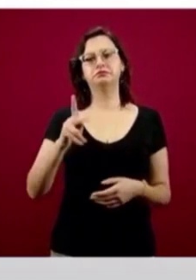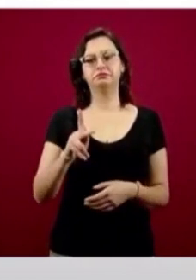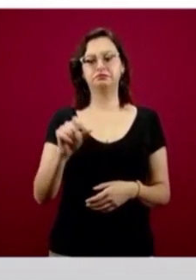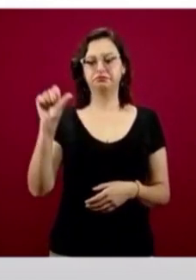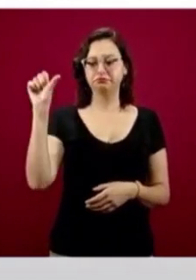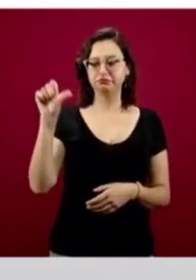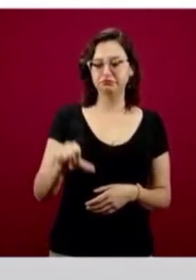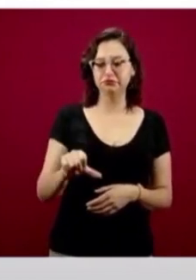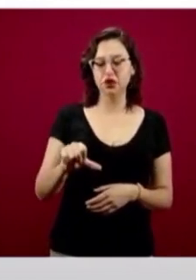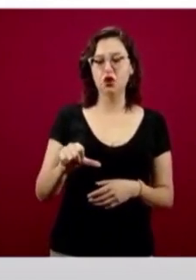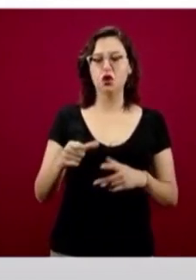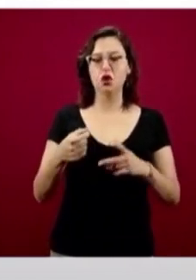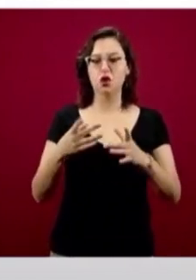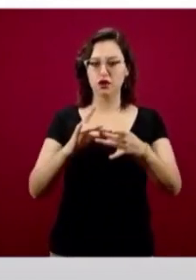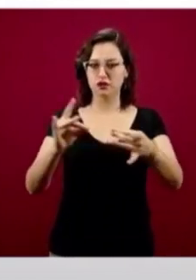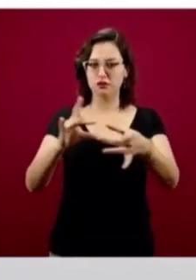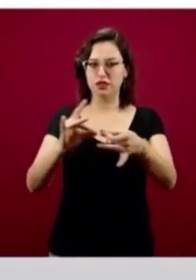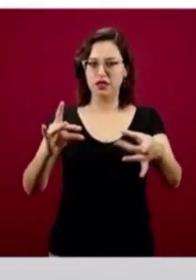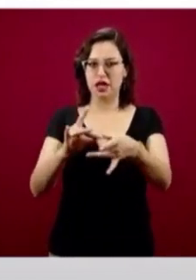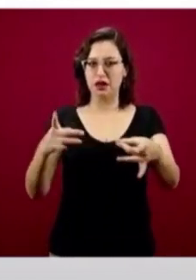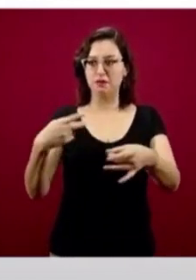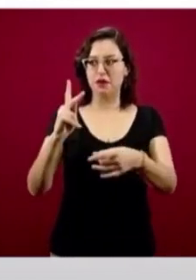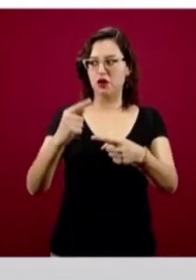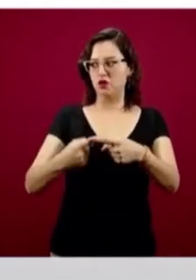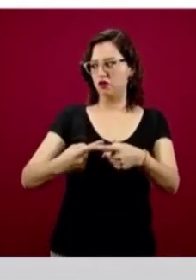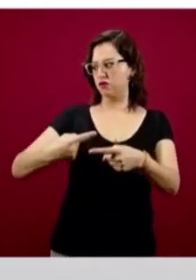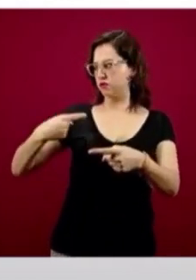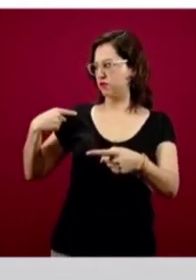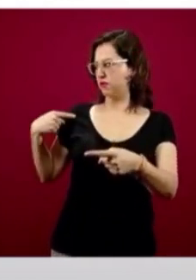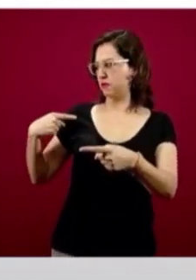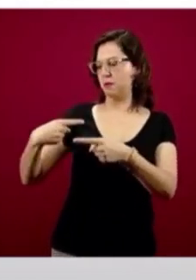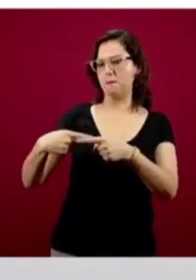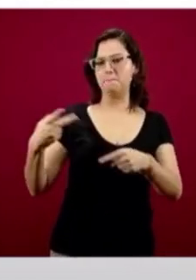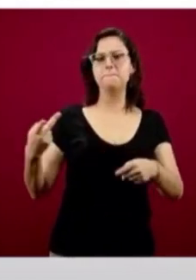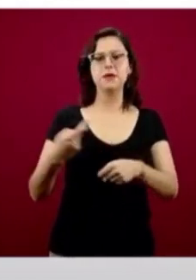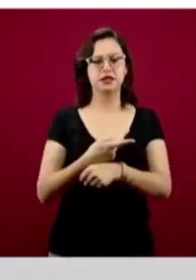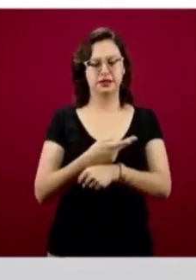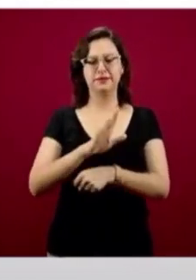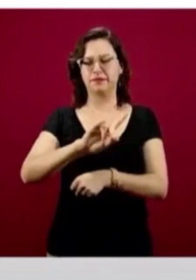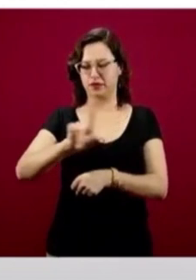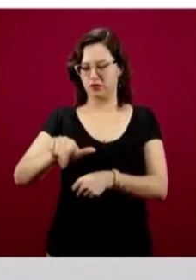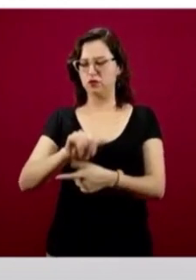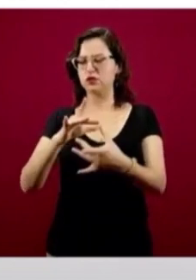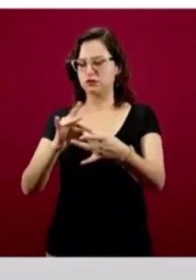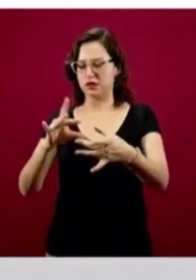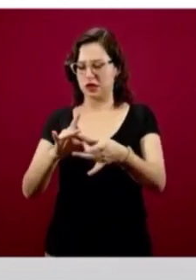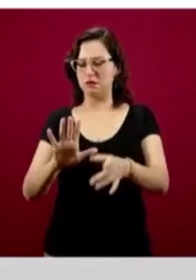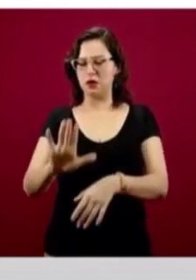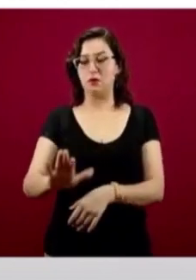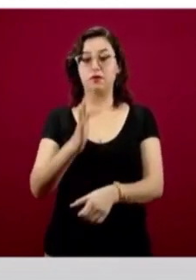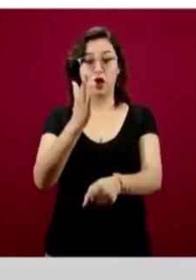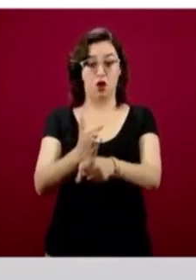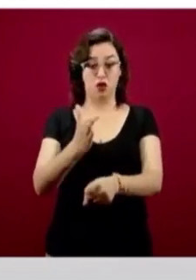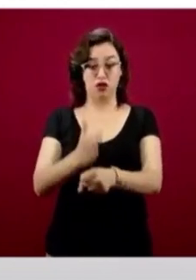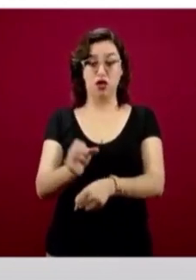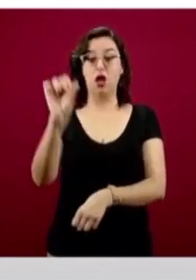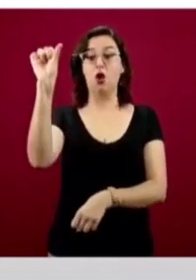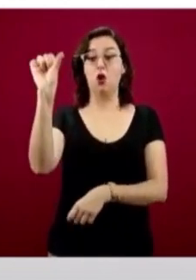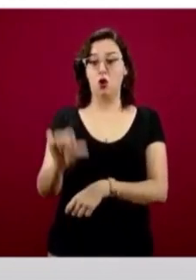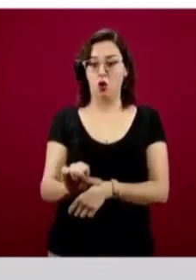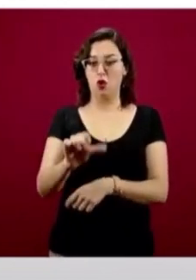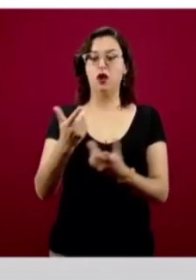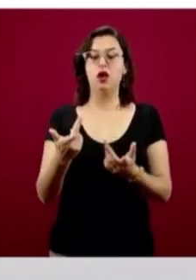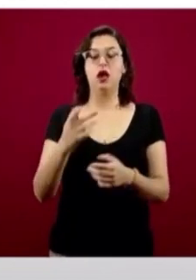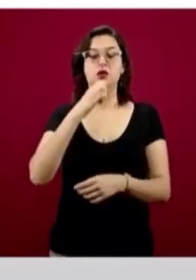vamos al ayer cercano, que es el día de hoy. Tenemos 100 sedes en funcionamiento en todo el país,